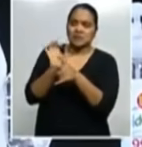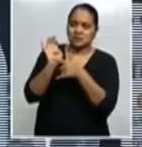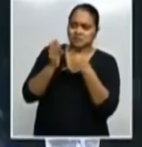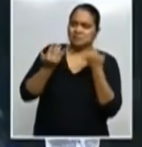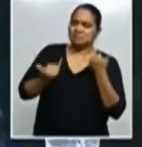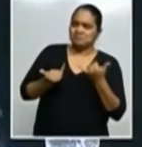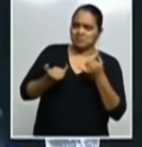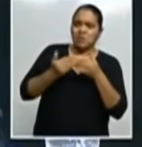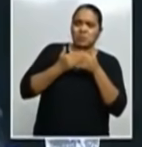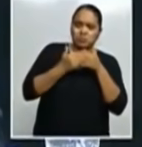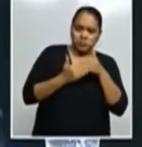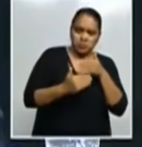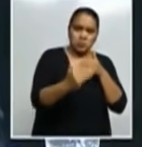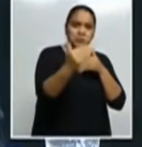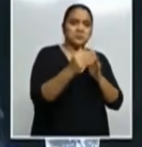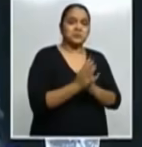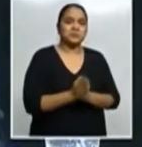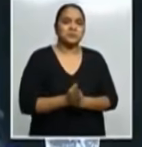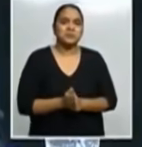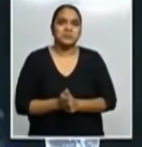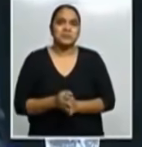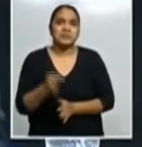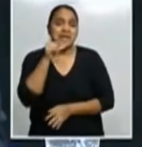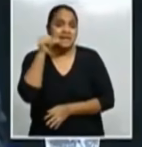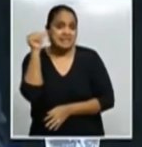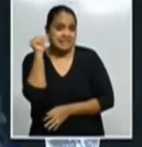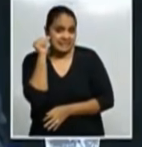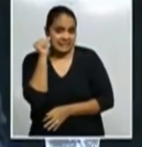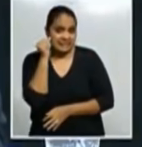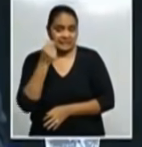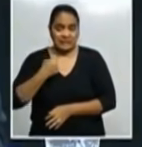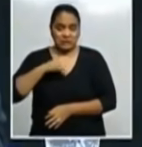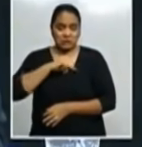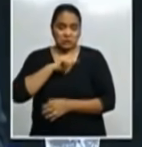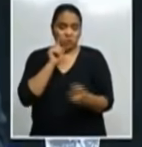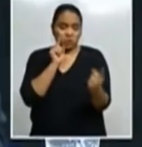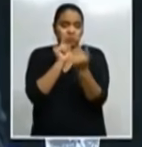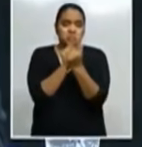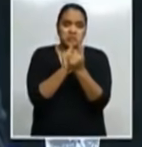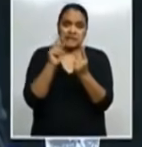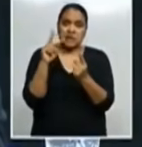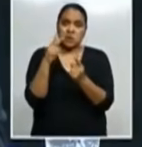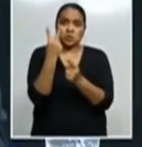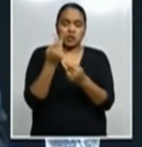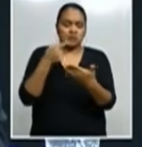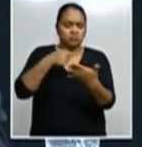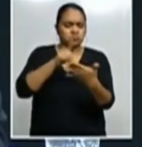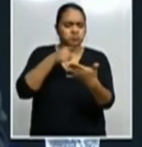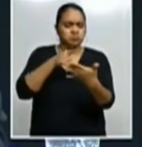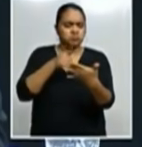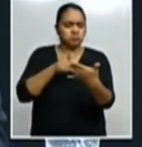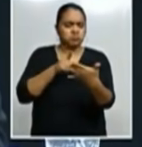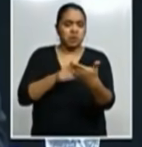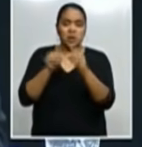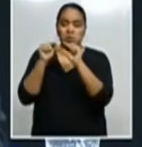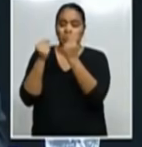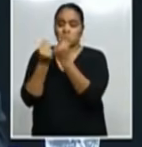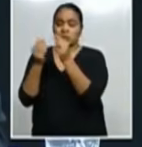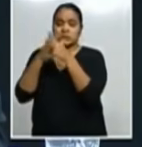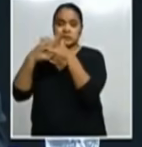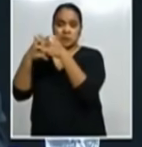Honduras. También, presidente, ayer culminamos con esa segunda revisión. Si ustedes leen el